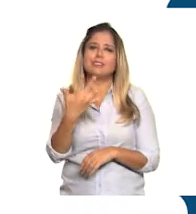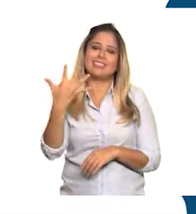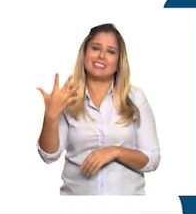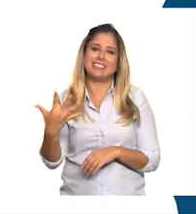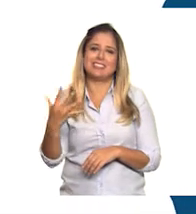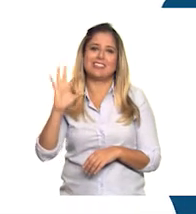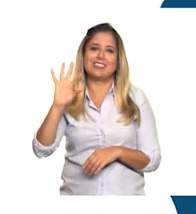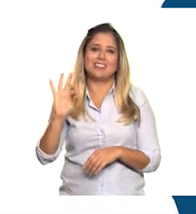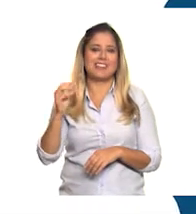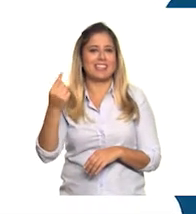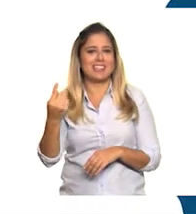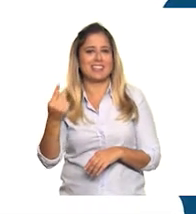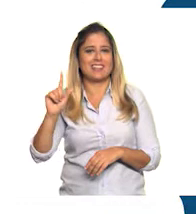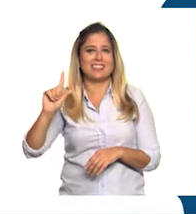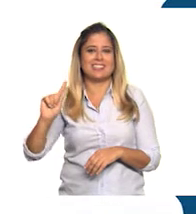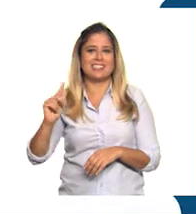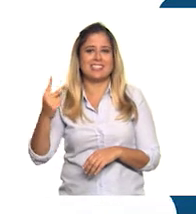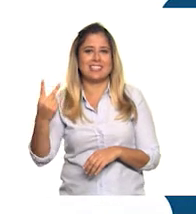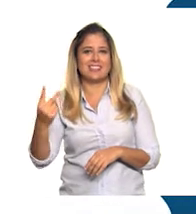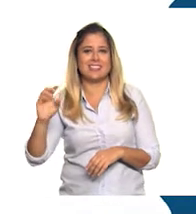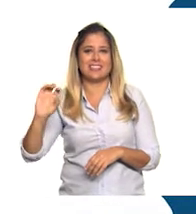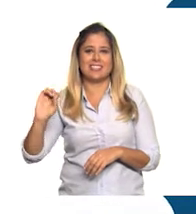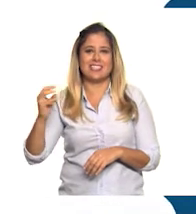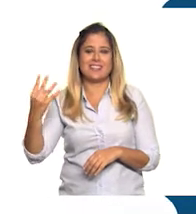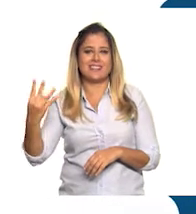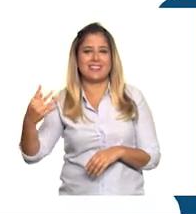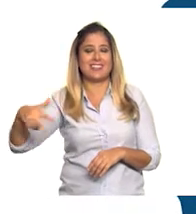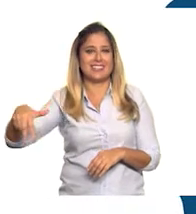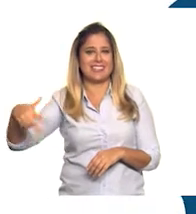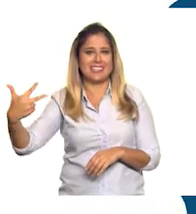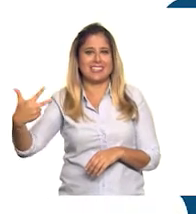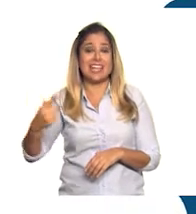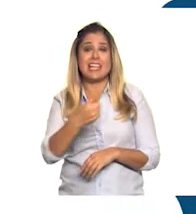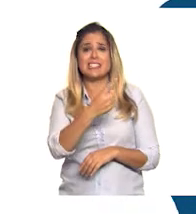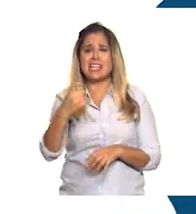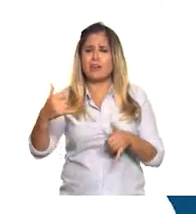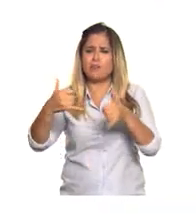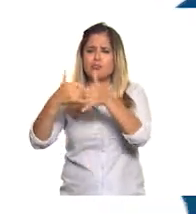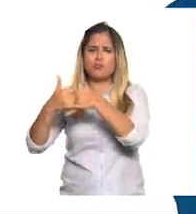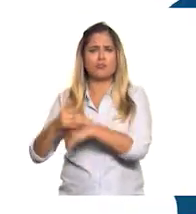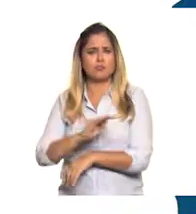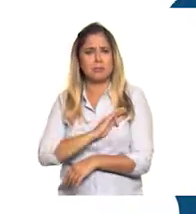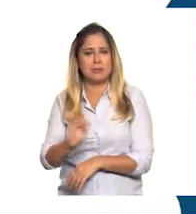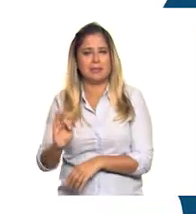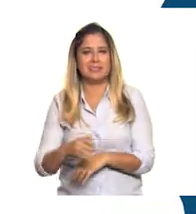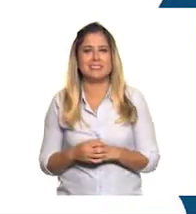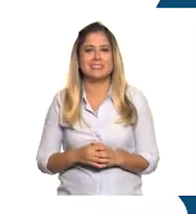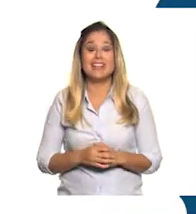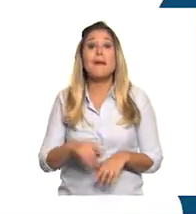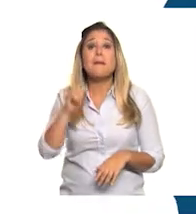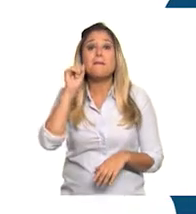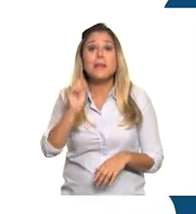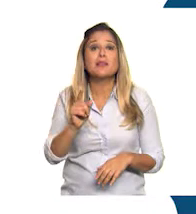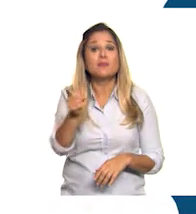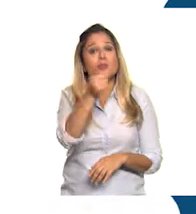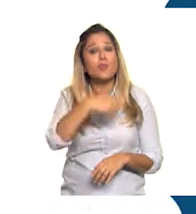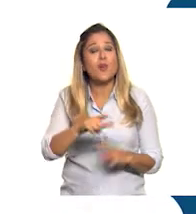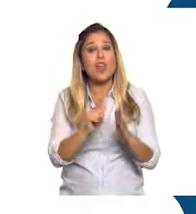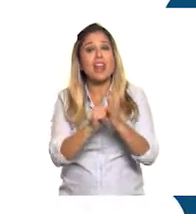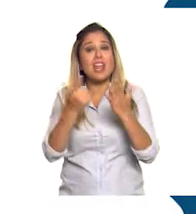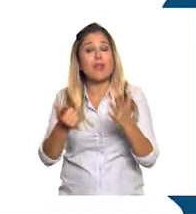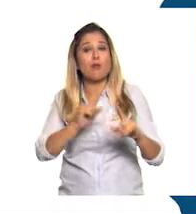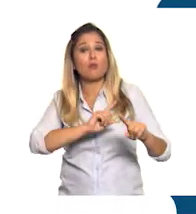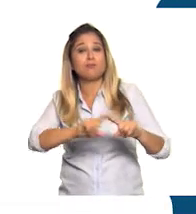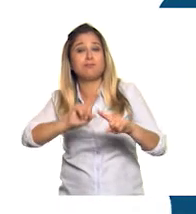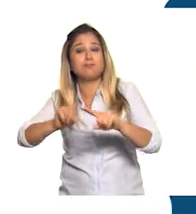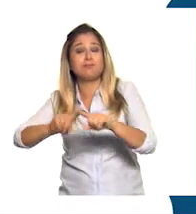55 41 72 04 13 con 100 líneas. También puedes encontrar los libros de texto